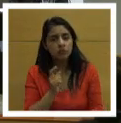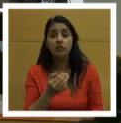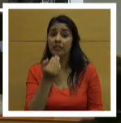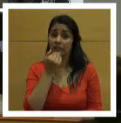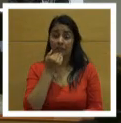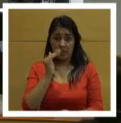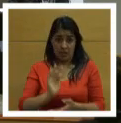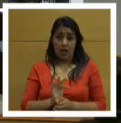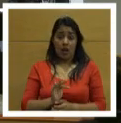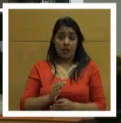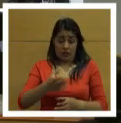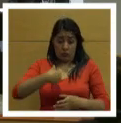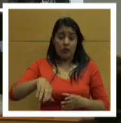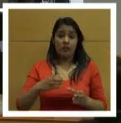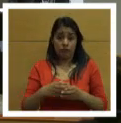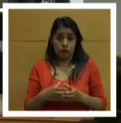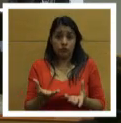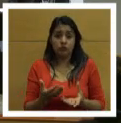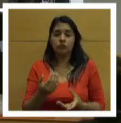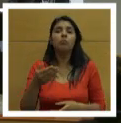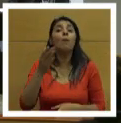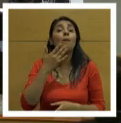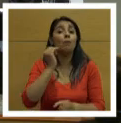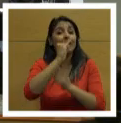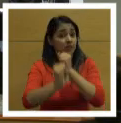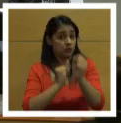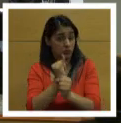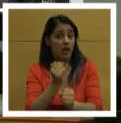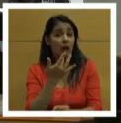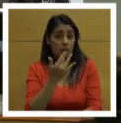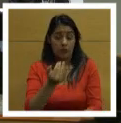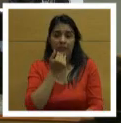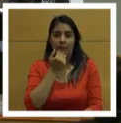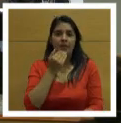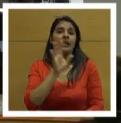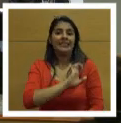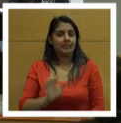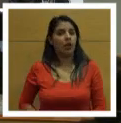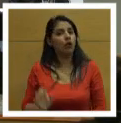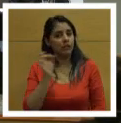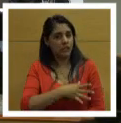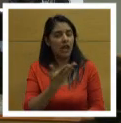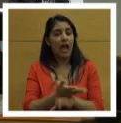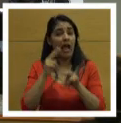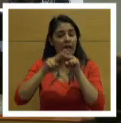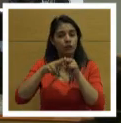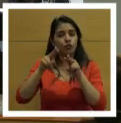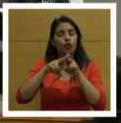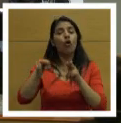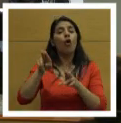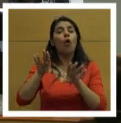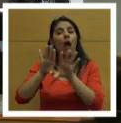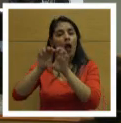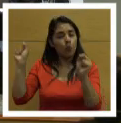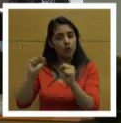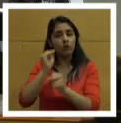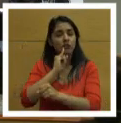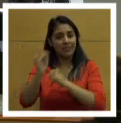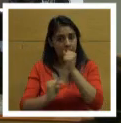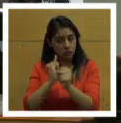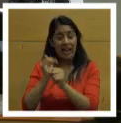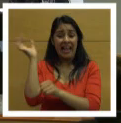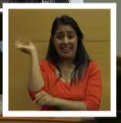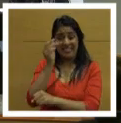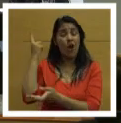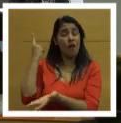el Estado de Chile ha ratificado una serie de tratados internacionales que, ¿cierto?, que dan cuenta de la obligación que tenemos, ¿no es cierto?, en